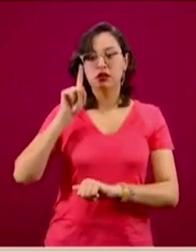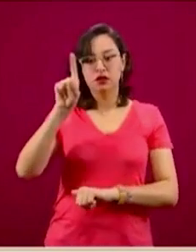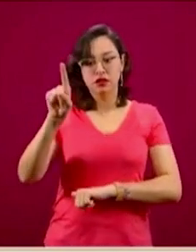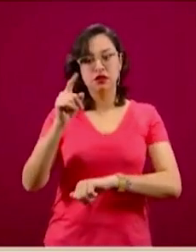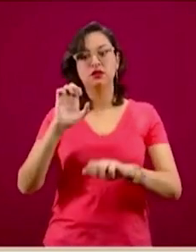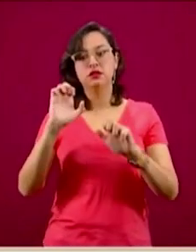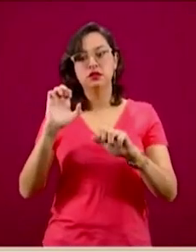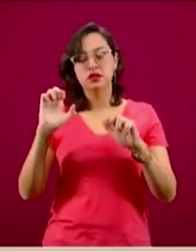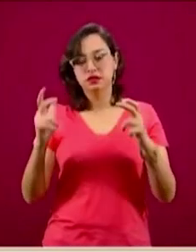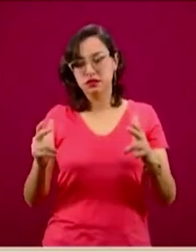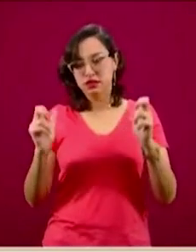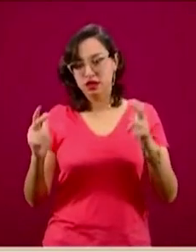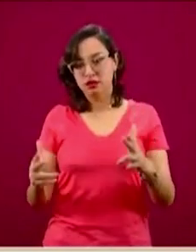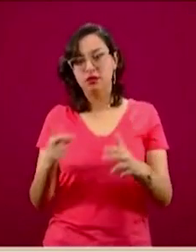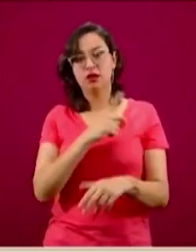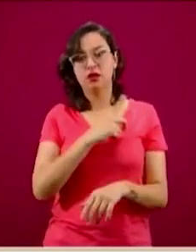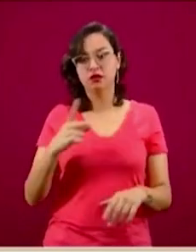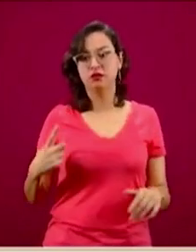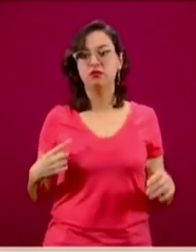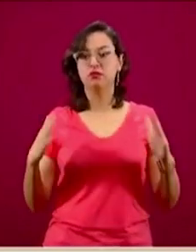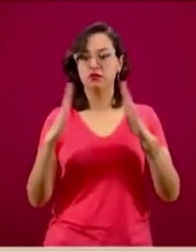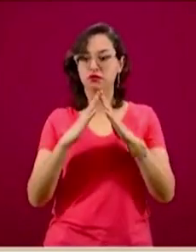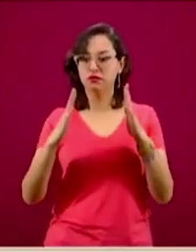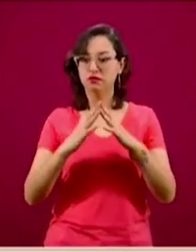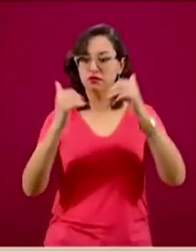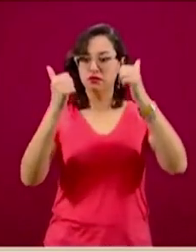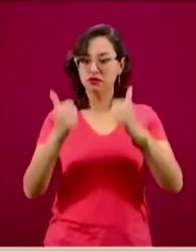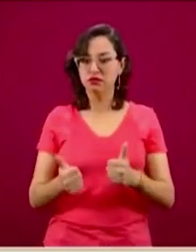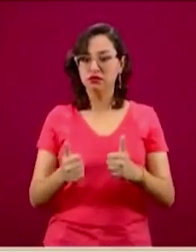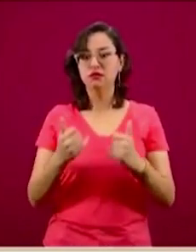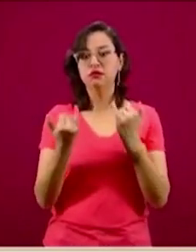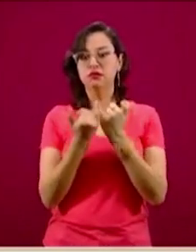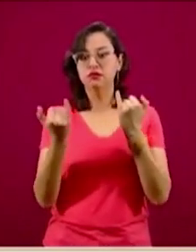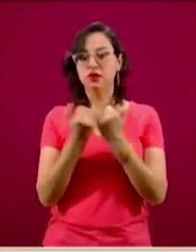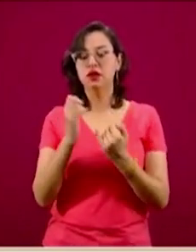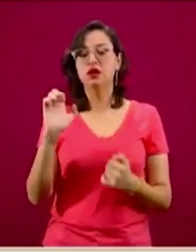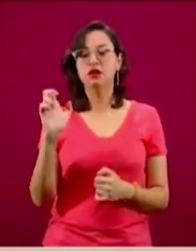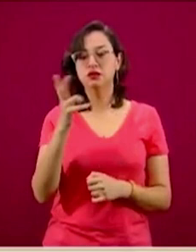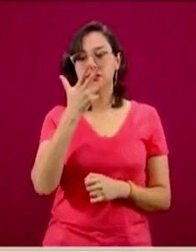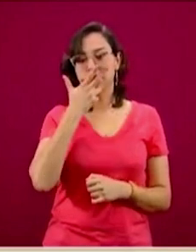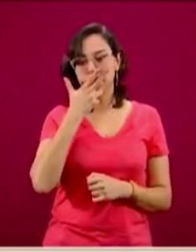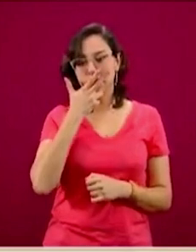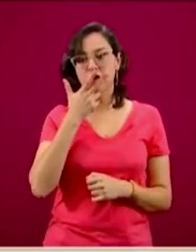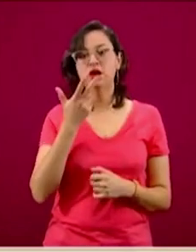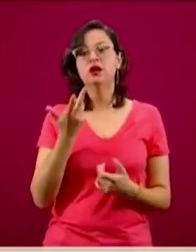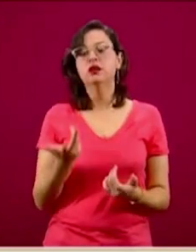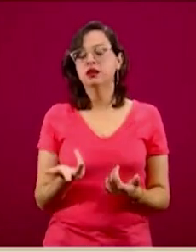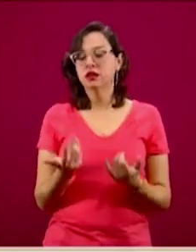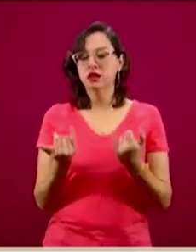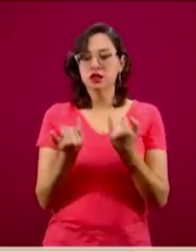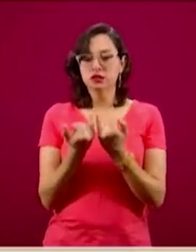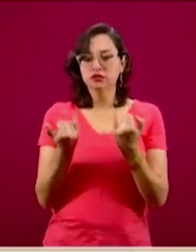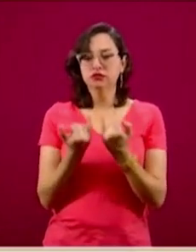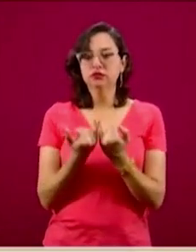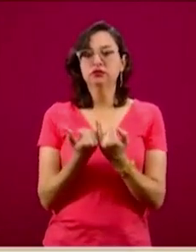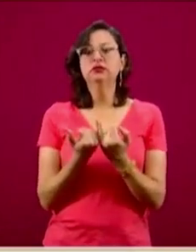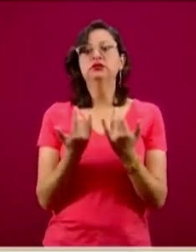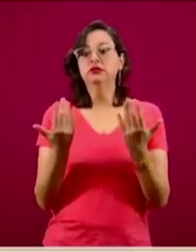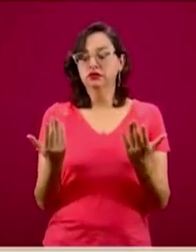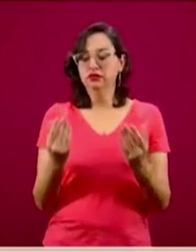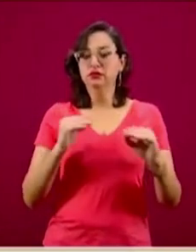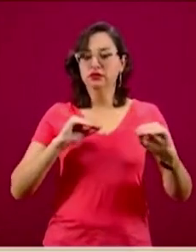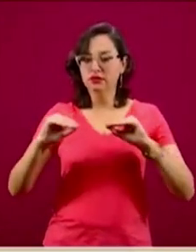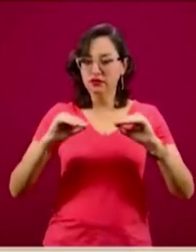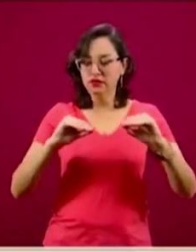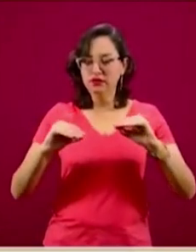de estar en casa al igual que chihuahua que también a pesar de que había estado bastante también